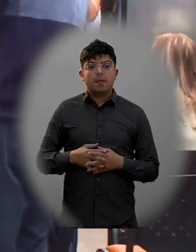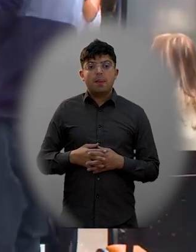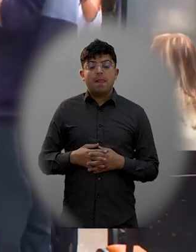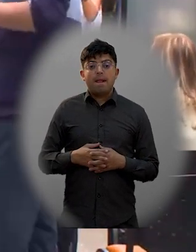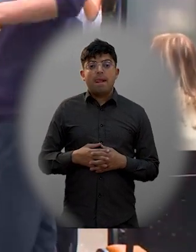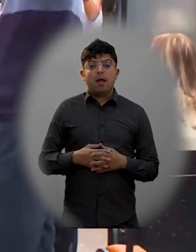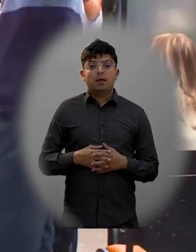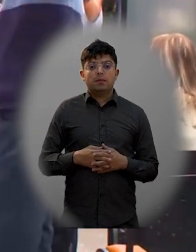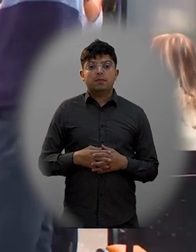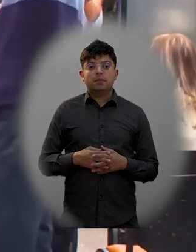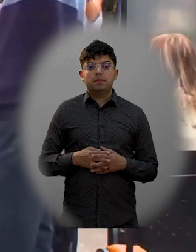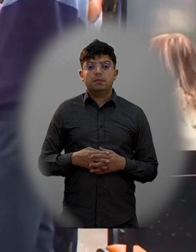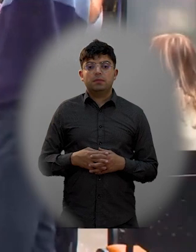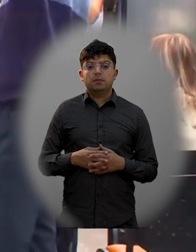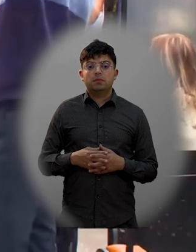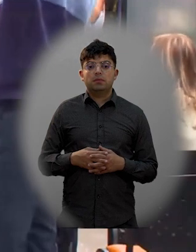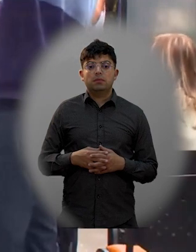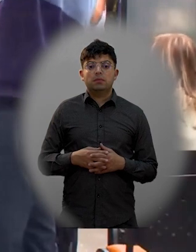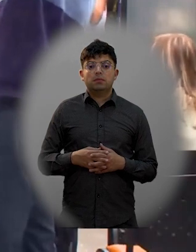Hola, hola.